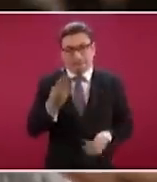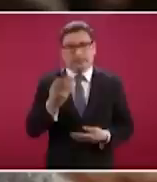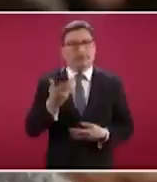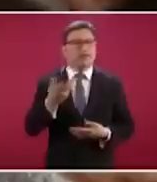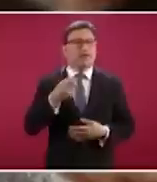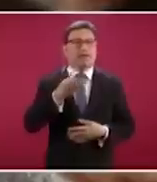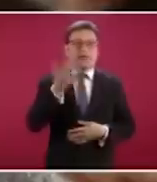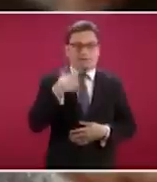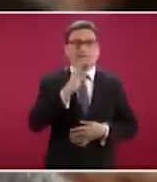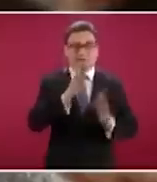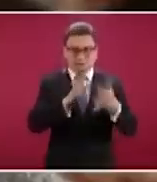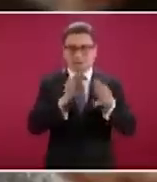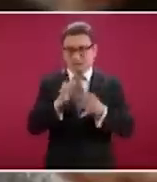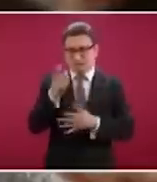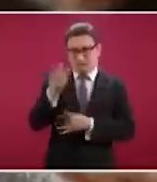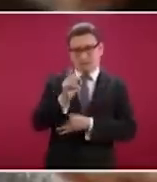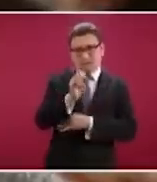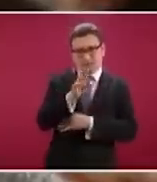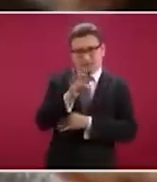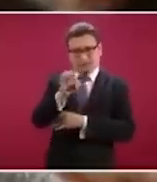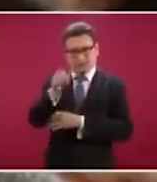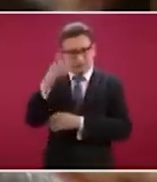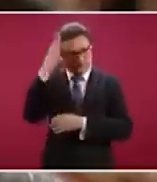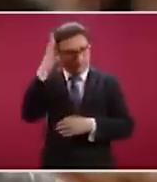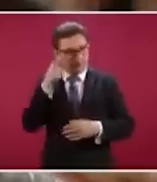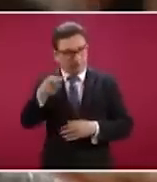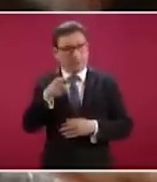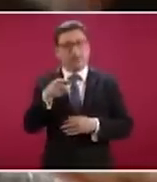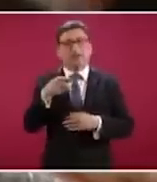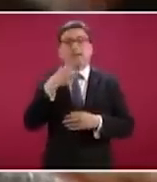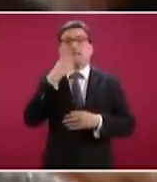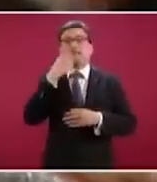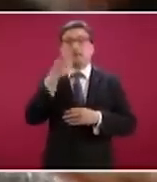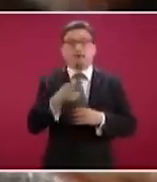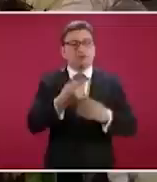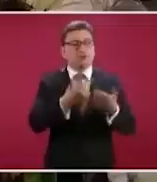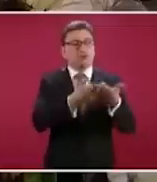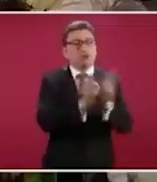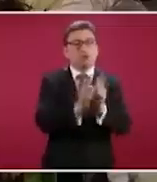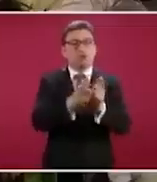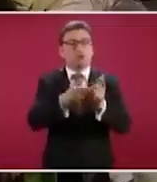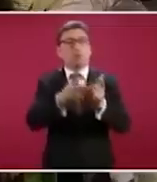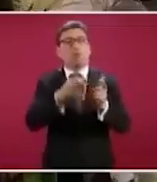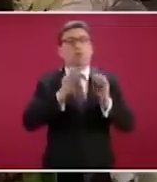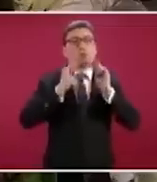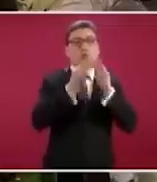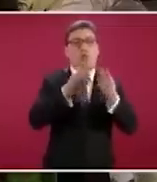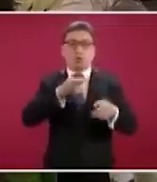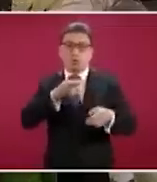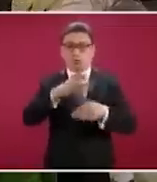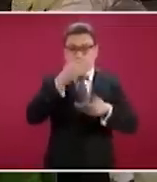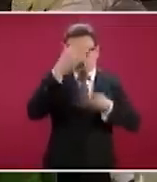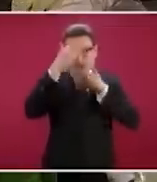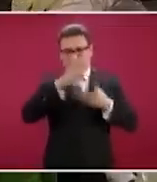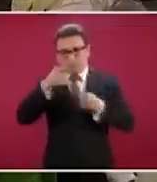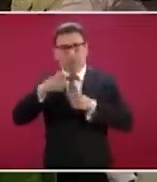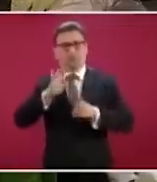ya nos explicó el canciller las implicaciones que tendría si se declaran así a los cárteles